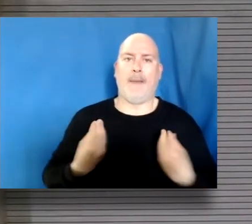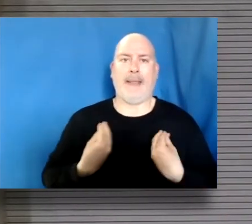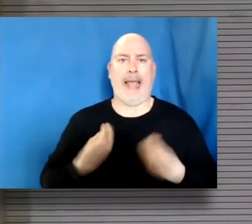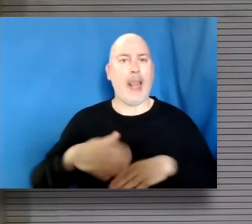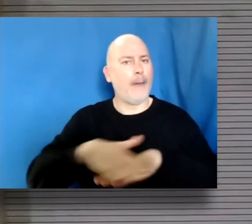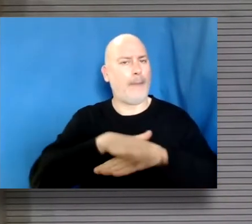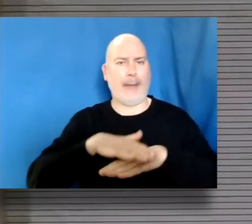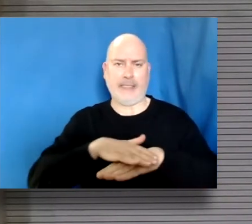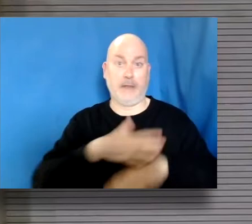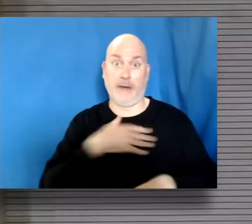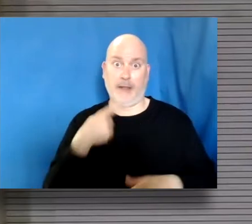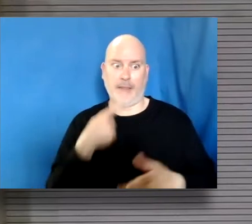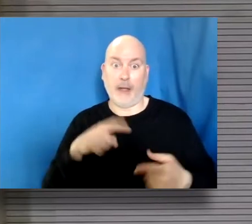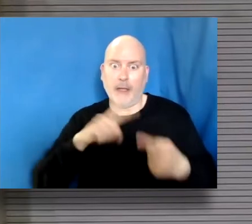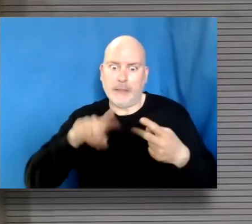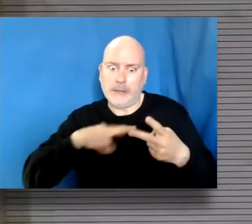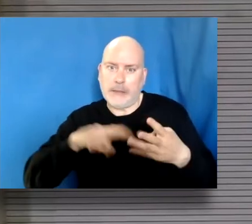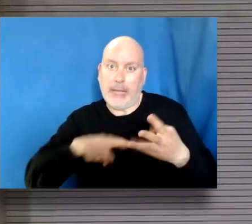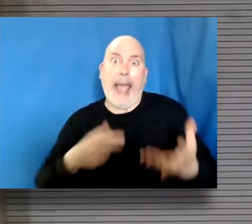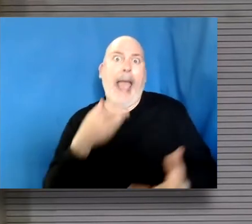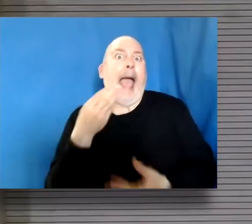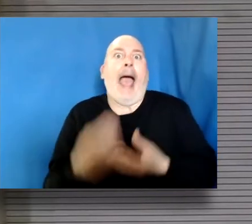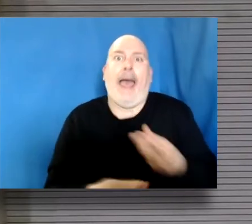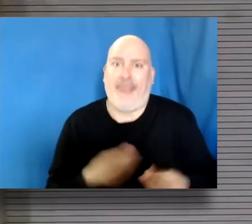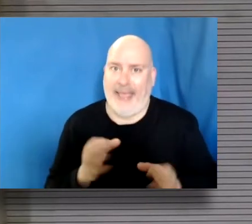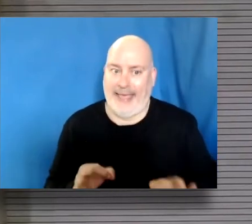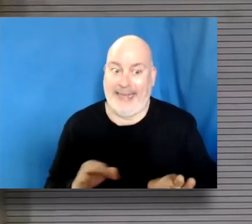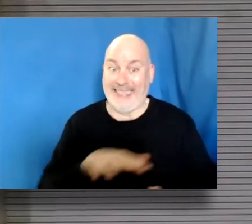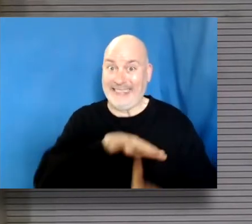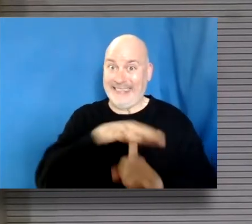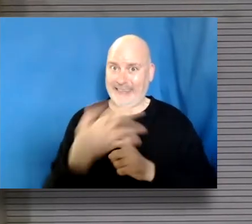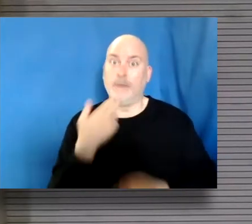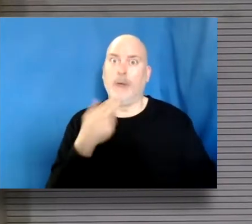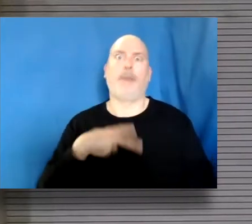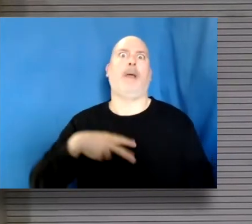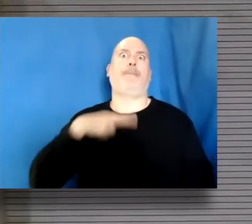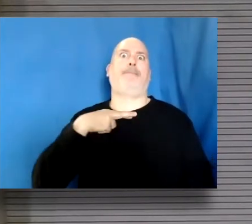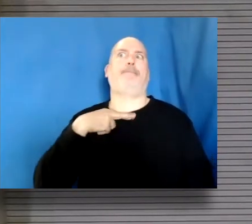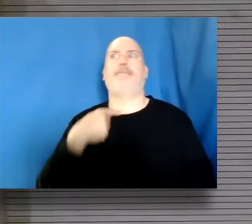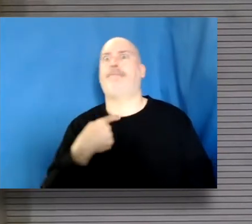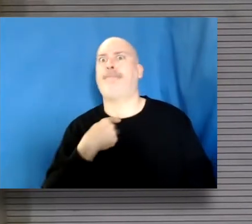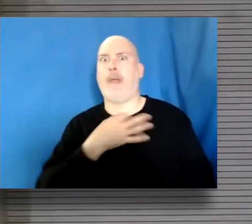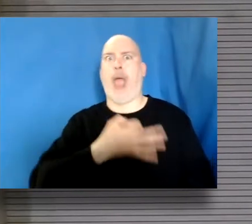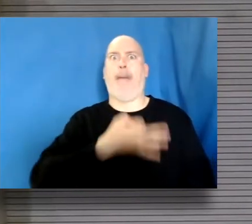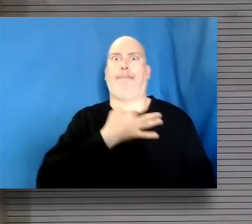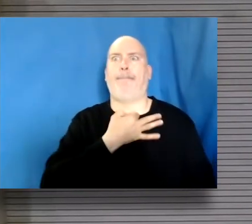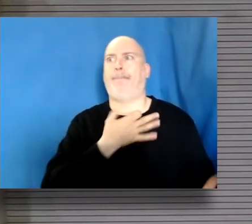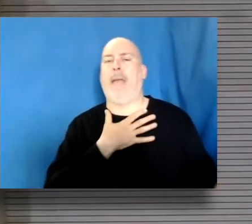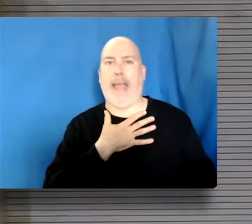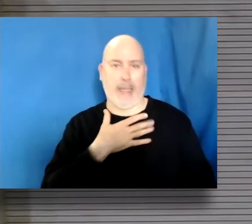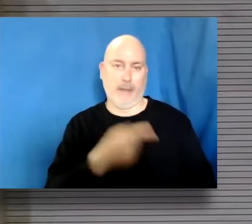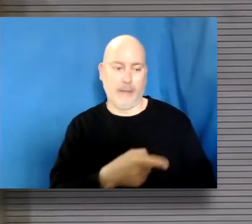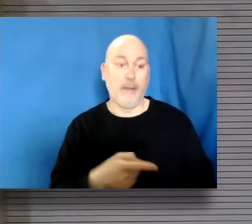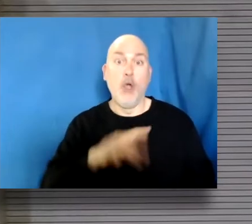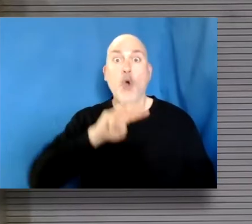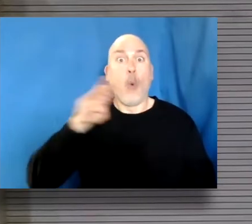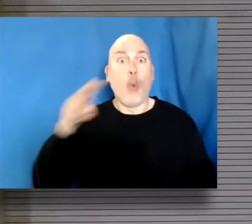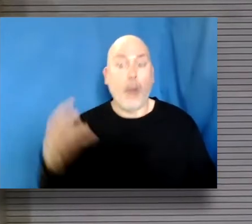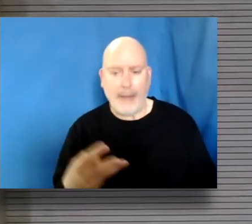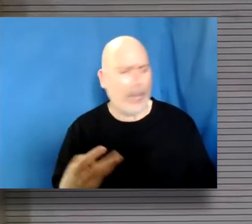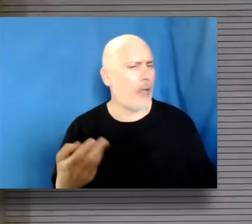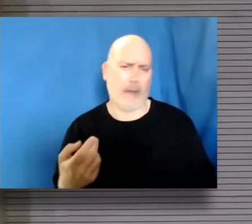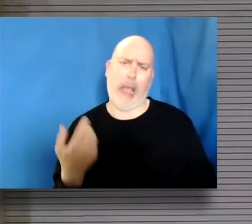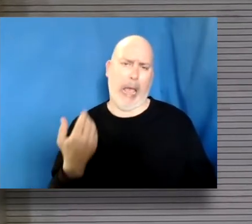que se deben hacer en estos casos de atragantamiento, ¿no? Entonces, más que el webinar, tenemos estos talleres que ya están